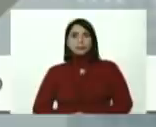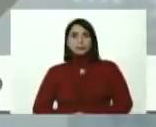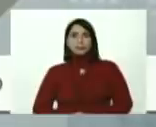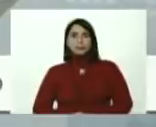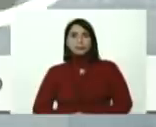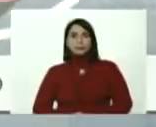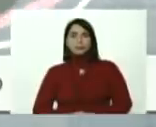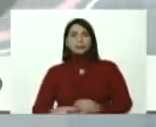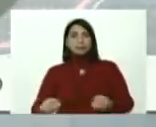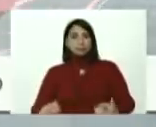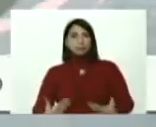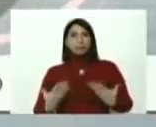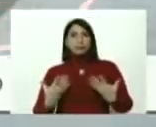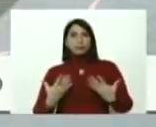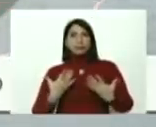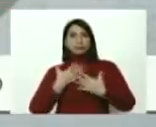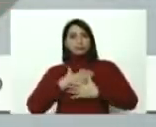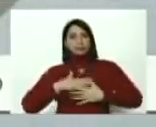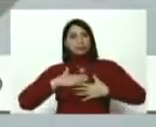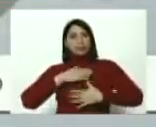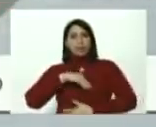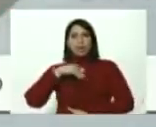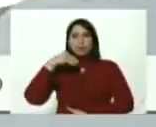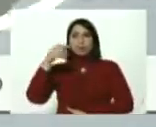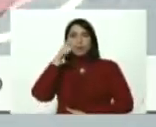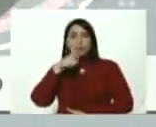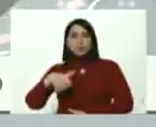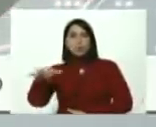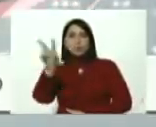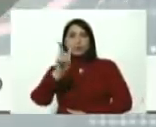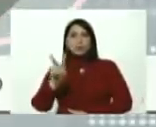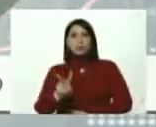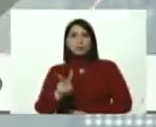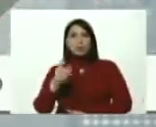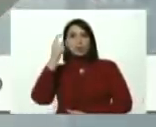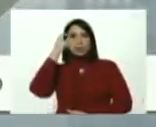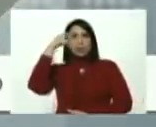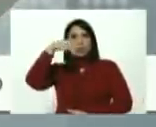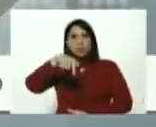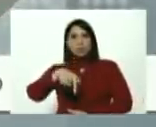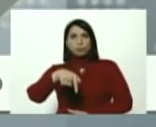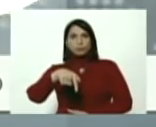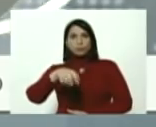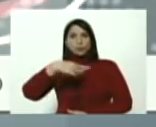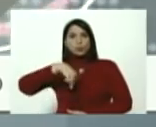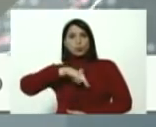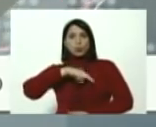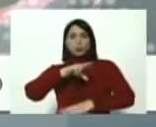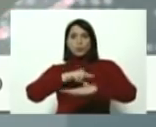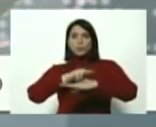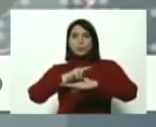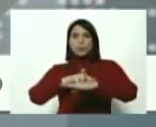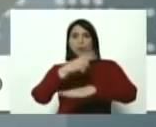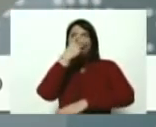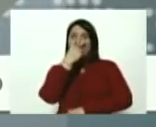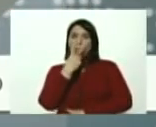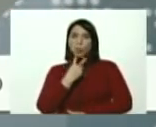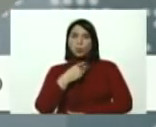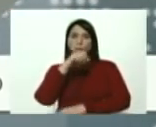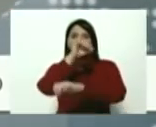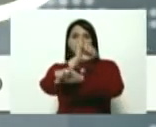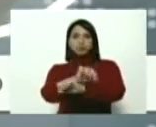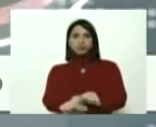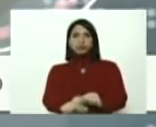reconforta el alma de todo el pueblo venezolano de que el día de hoy nuestro médico de los pobres, José Gregorio Hernández,